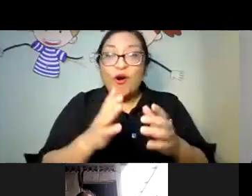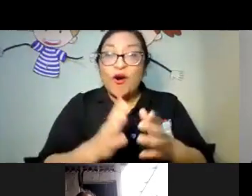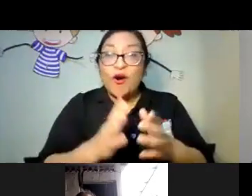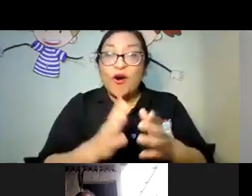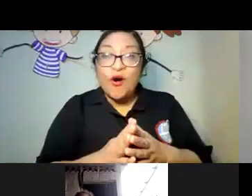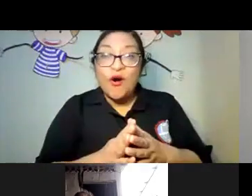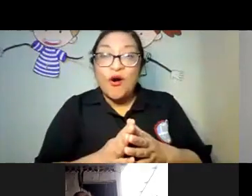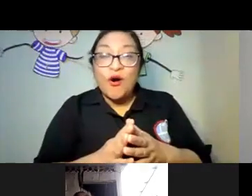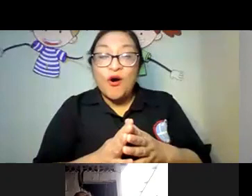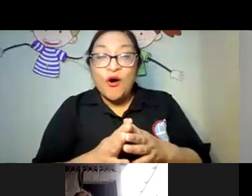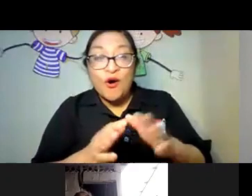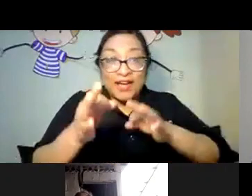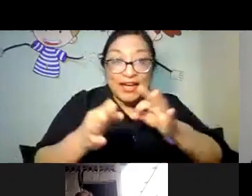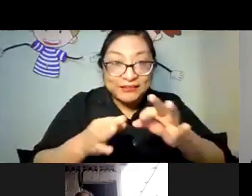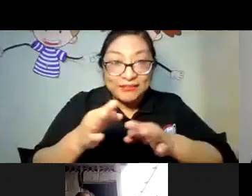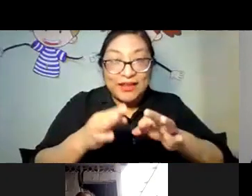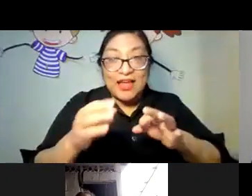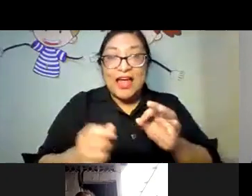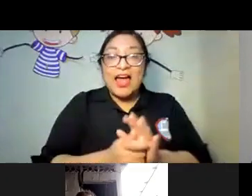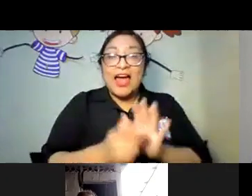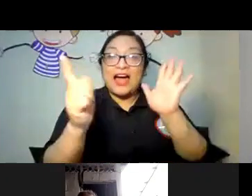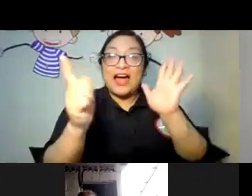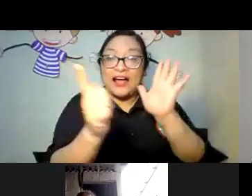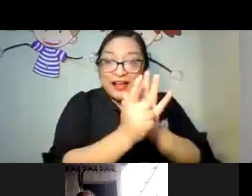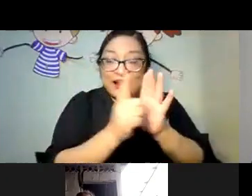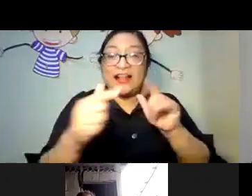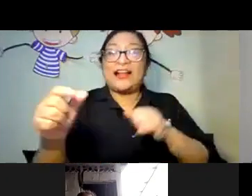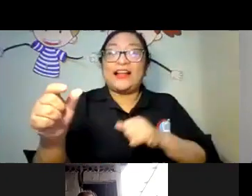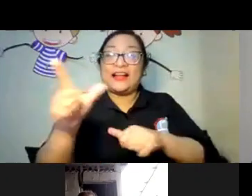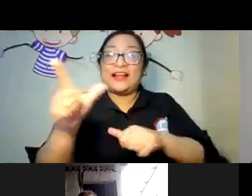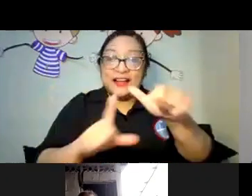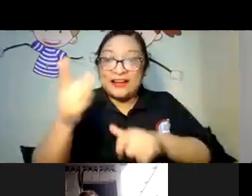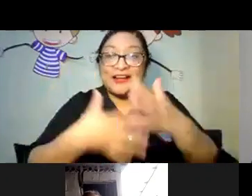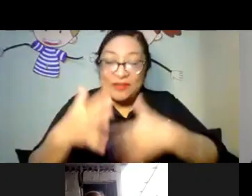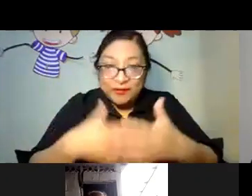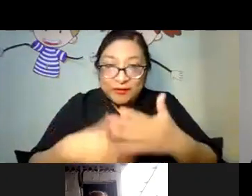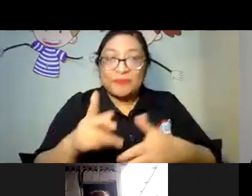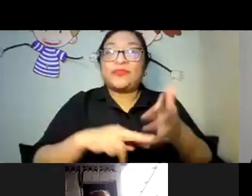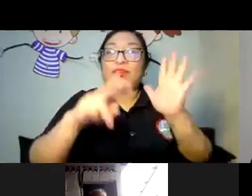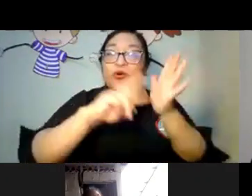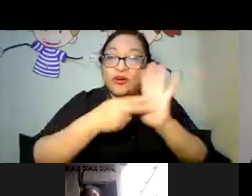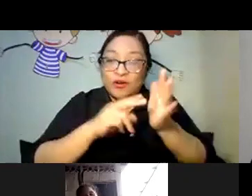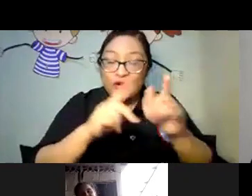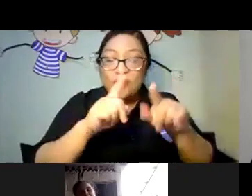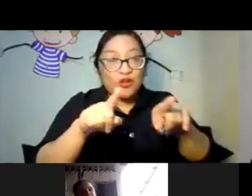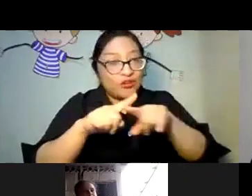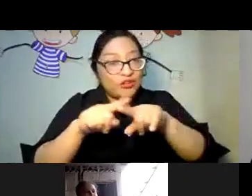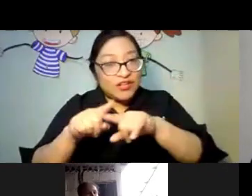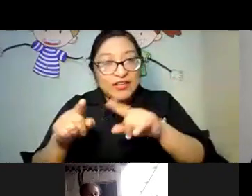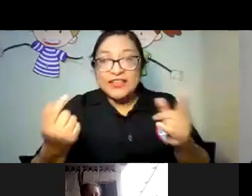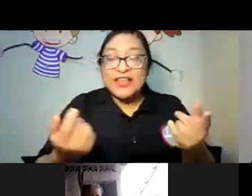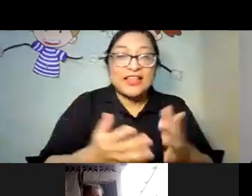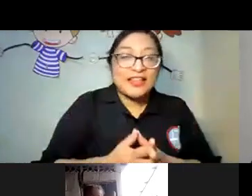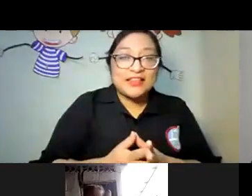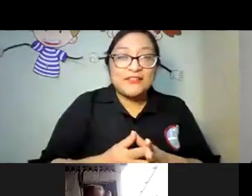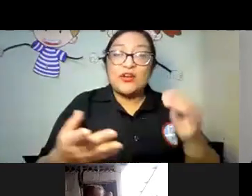explica esta ley en cada artículo, con sus definiciones, con sus diferentes interpretaciones, con el apoyo